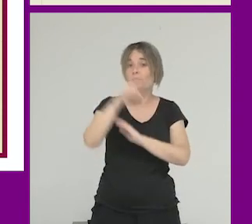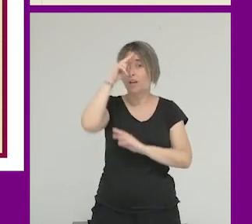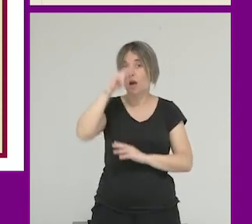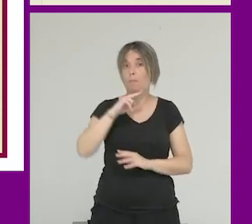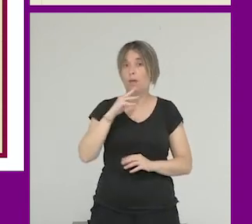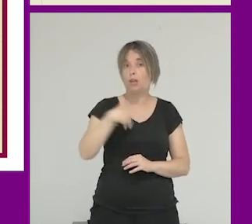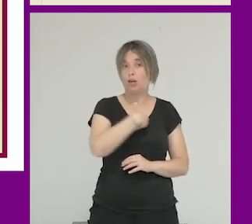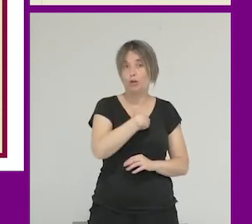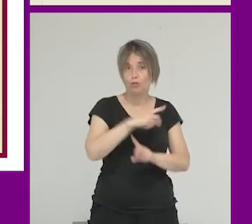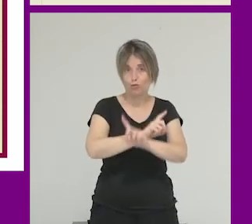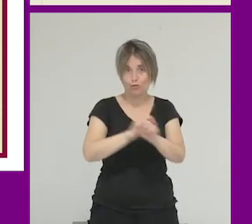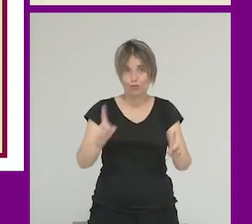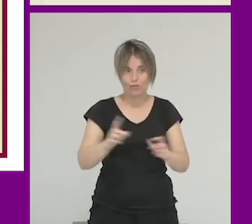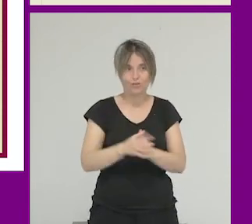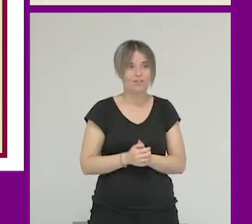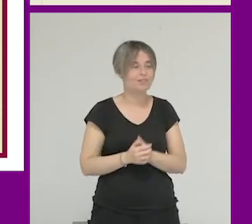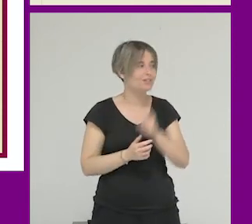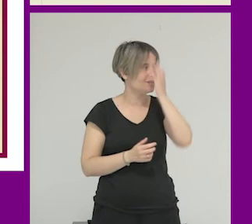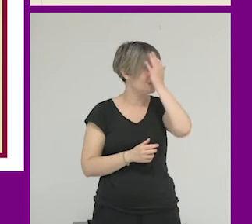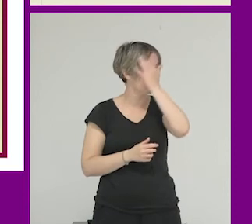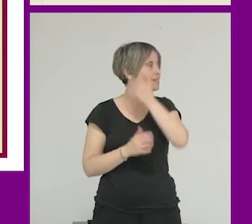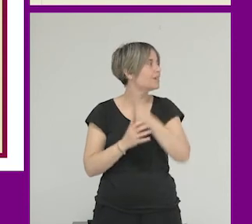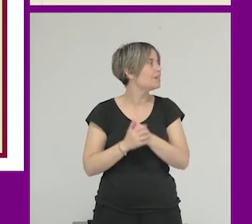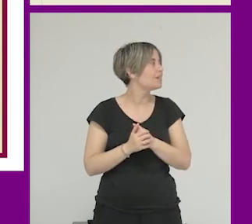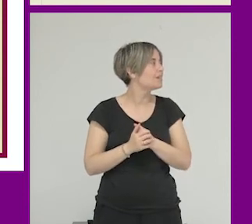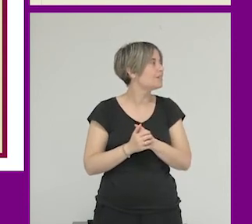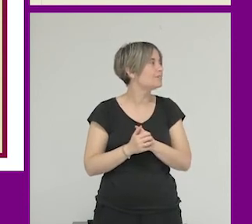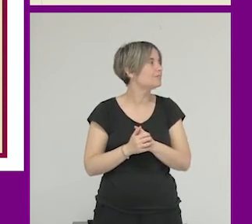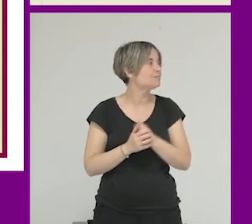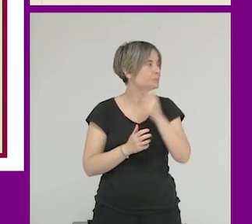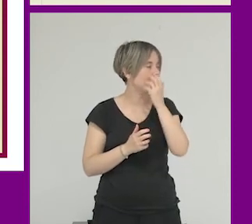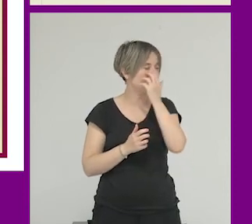Eta teniz dut hori dela nahiko adierazgarria.